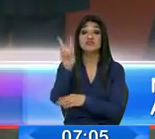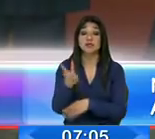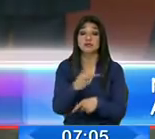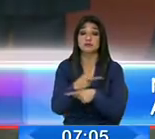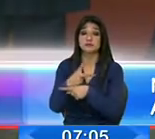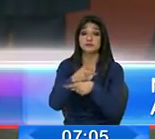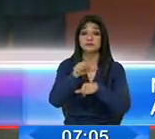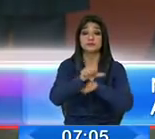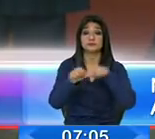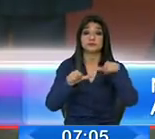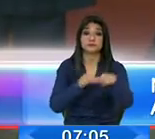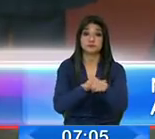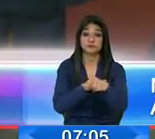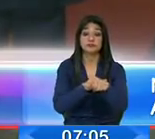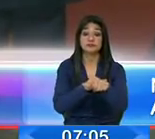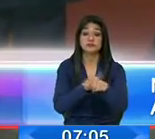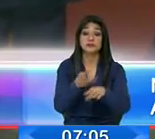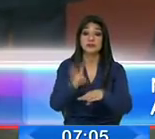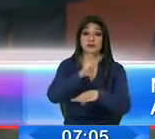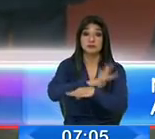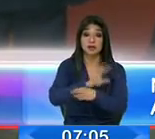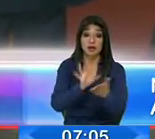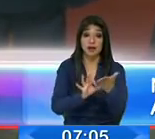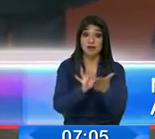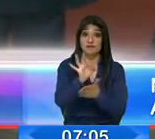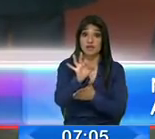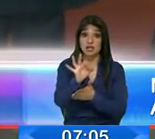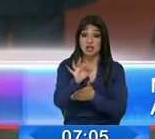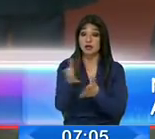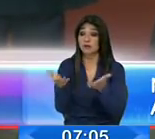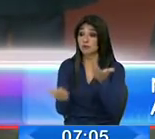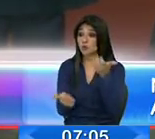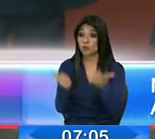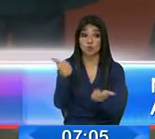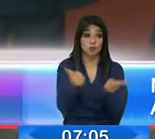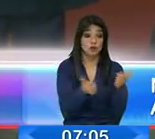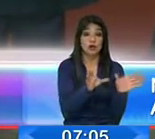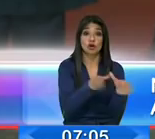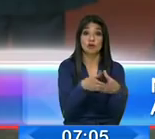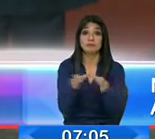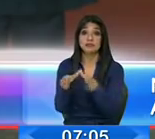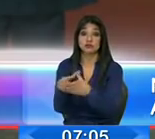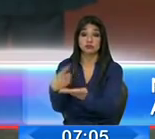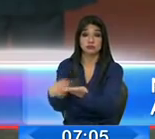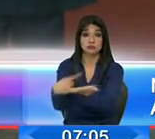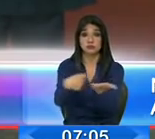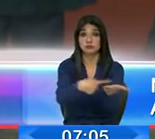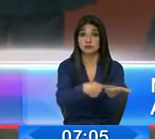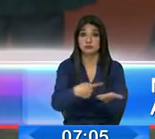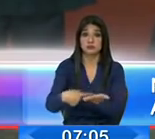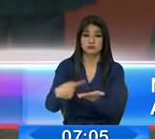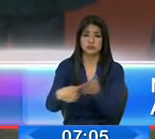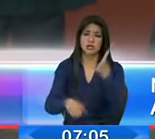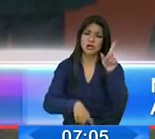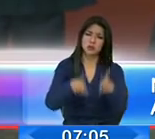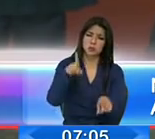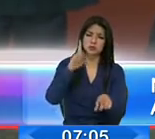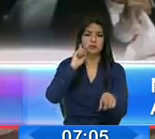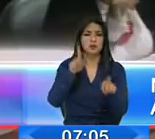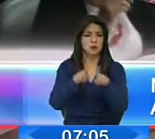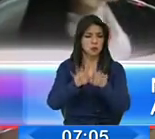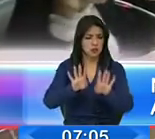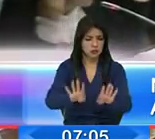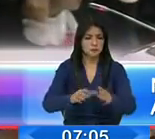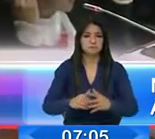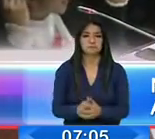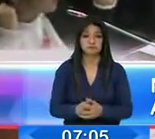Administración Legislativa calificará la norma y luego decidirá a qué comisión será remitida para su tratamiento. En esto existen criterios divididos. La